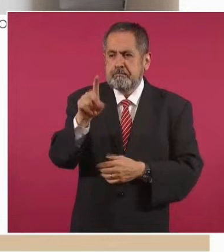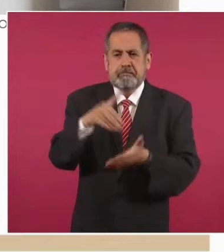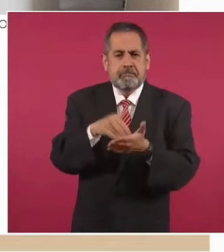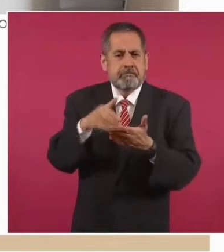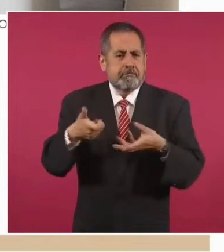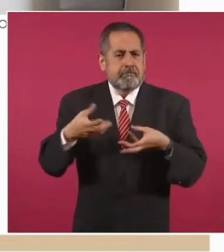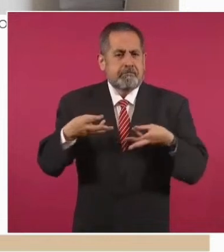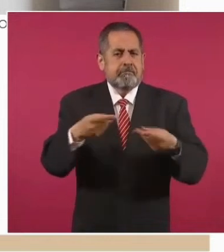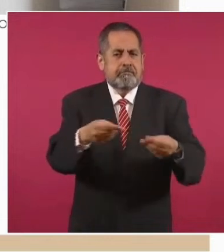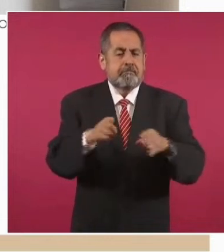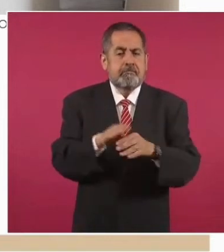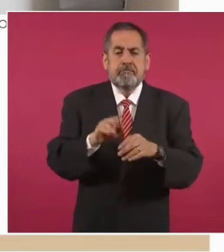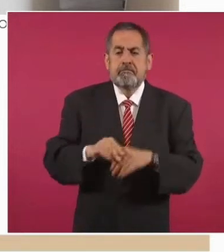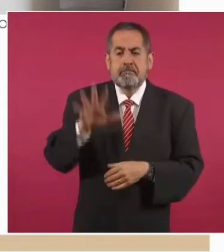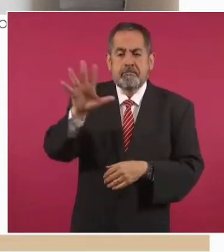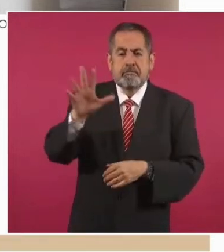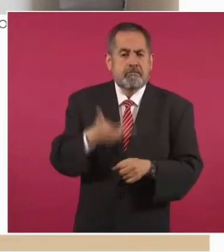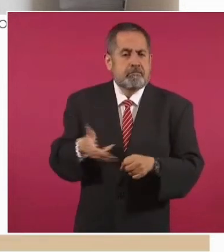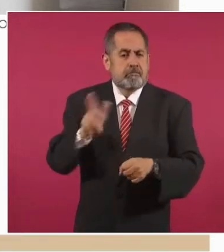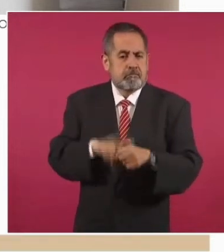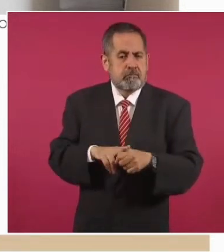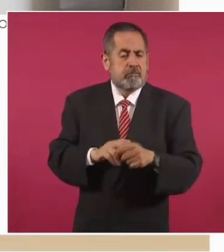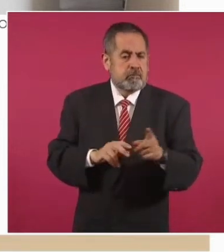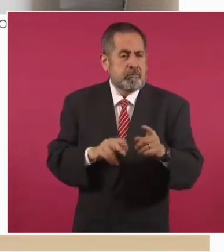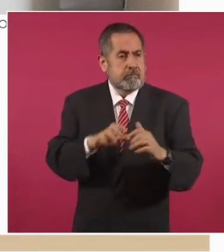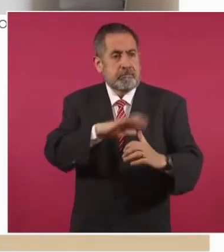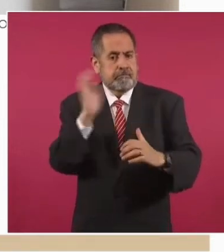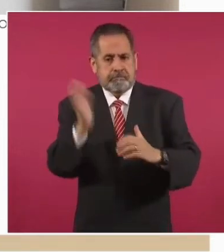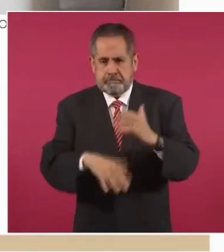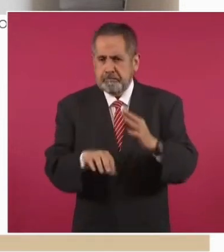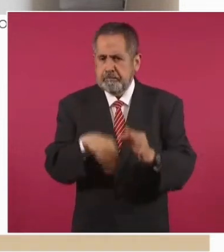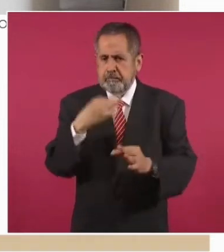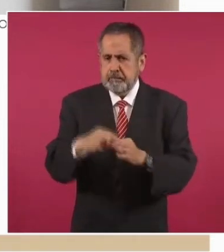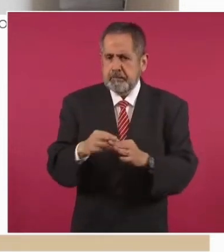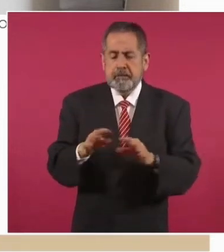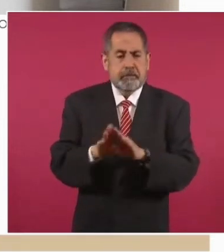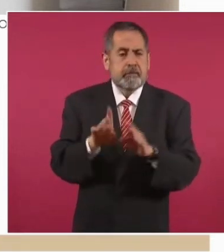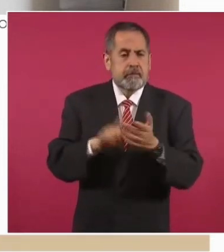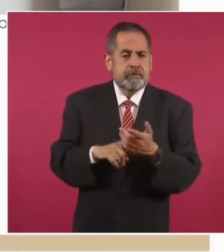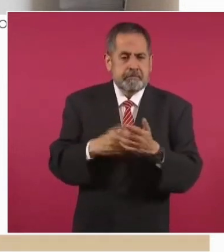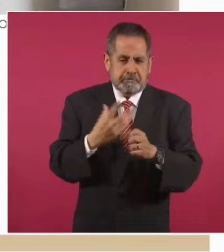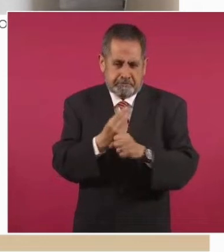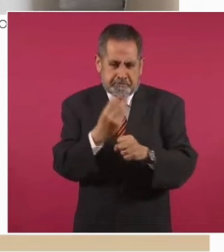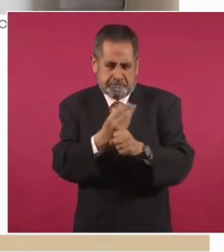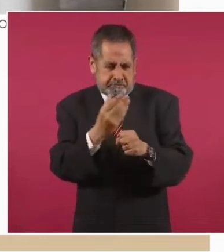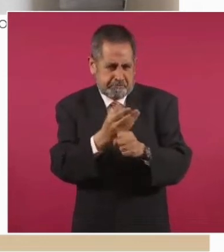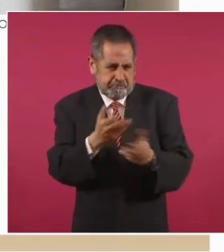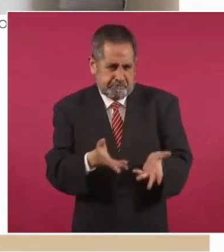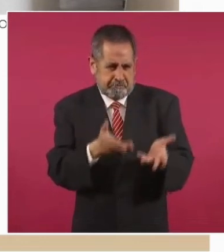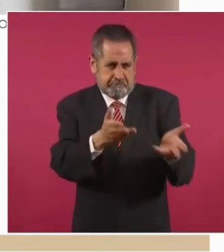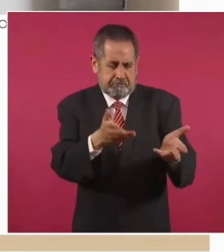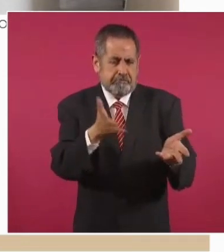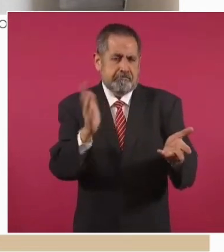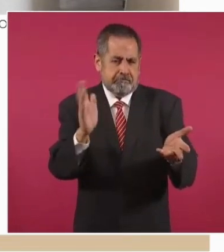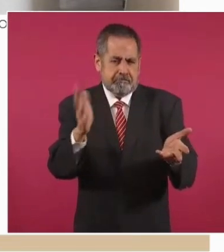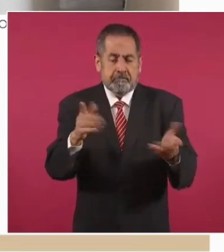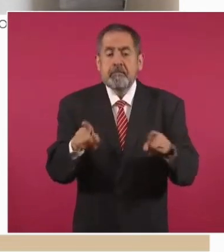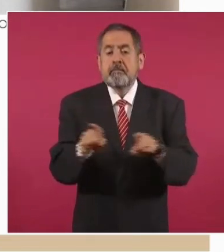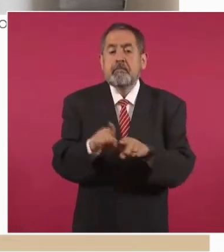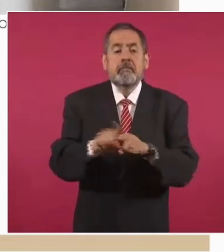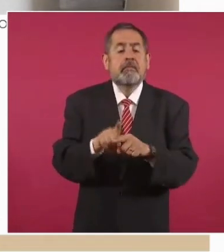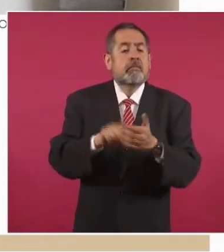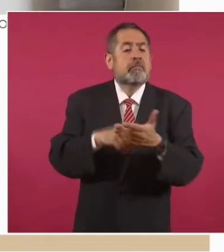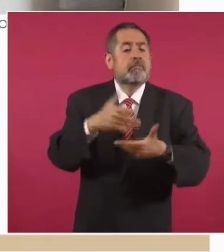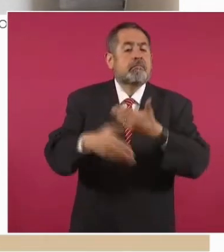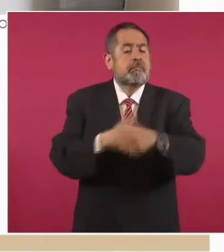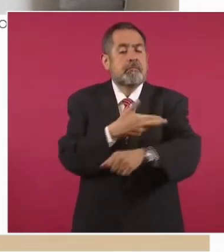pesos en la rehabilitación de 5 hospitales que ya se concluyeron, en rehabilitarlos y también estamos en el proceso